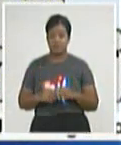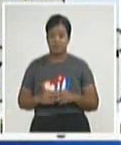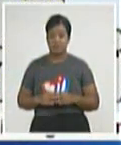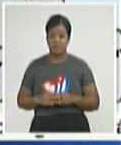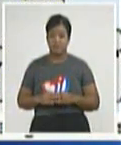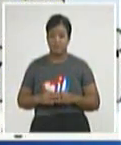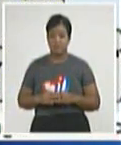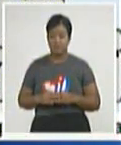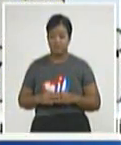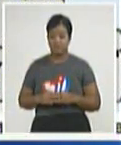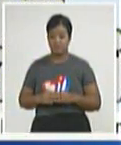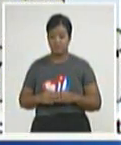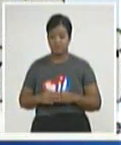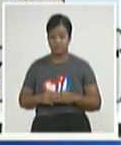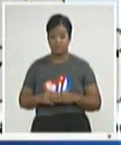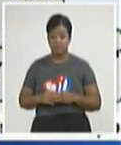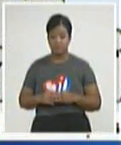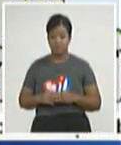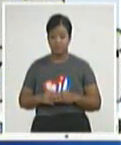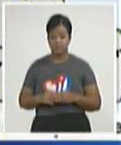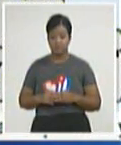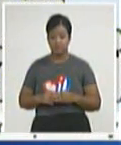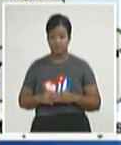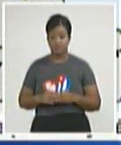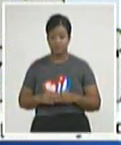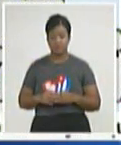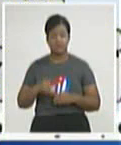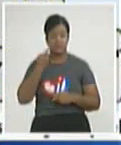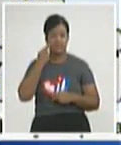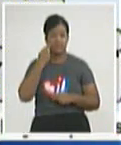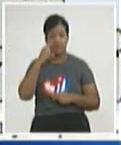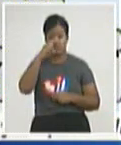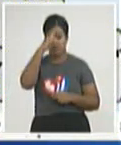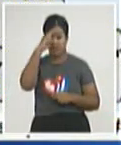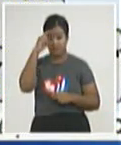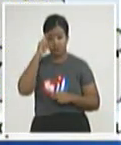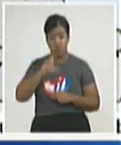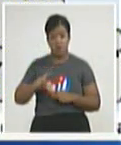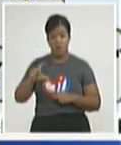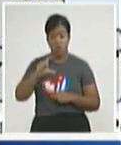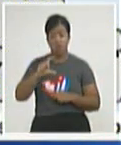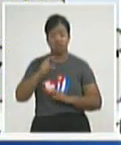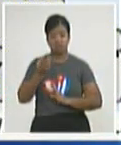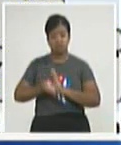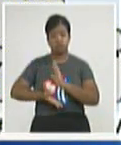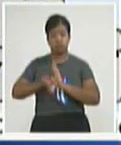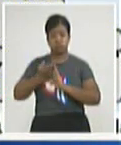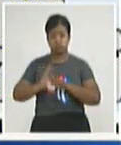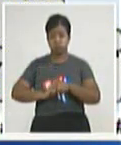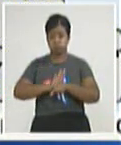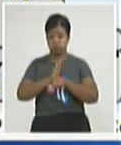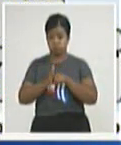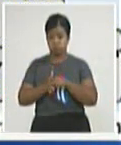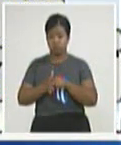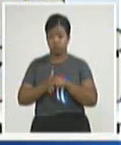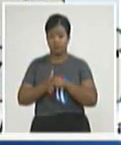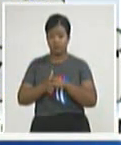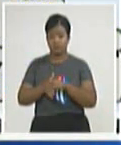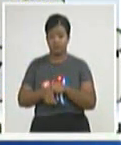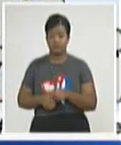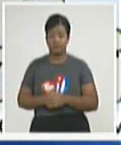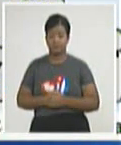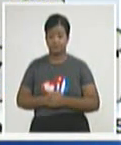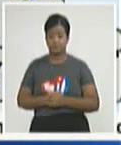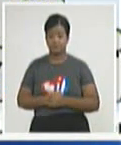indiscutiblemente Santi Espíritu y Camagüey, con los números más altos de casos en correspondencia con la transmisión